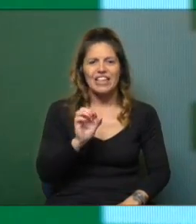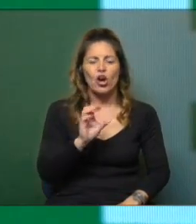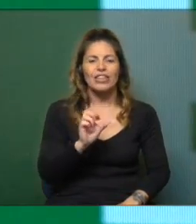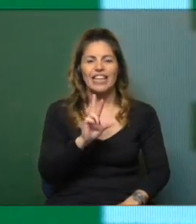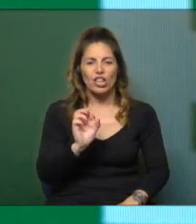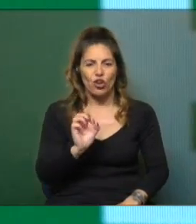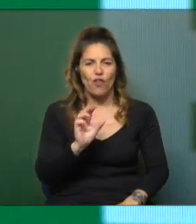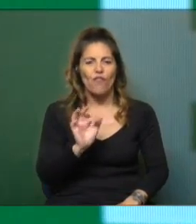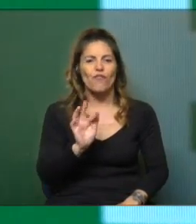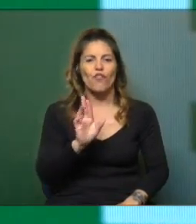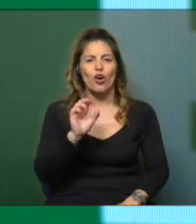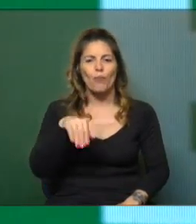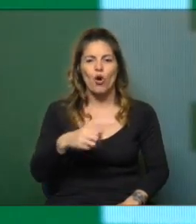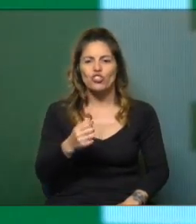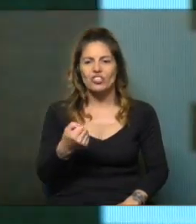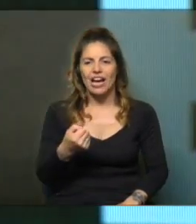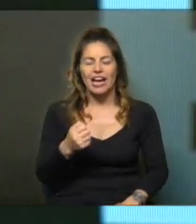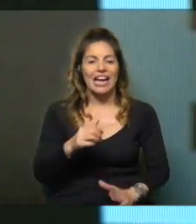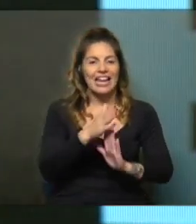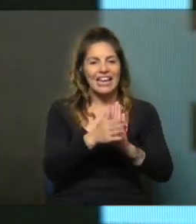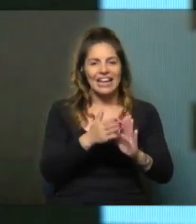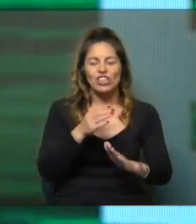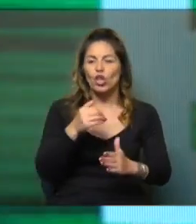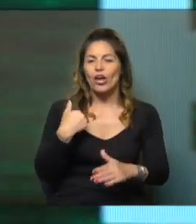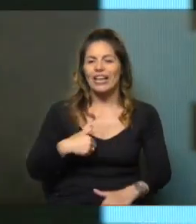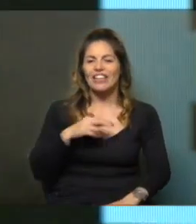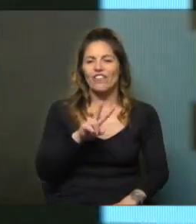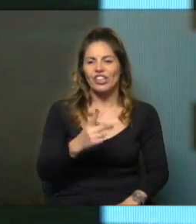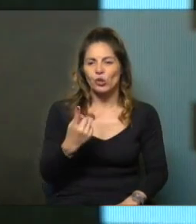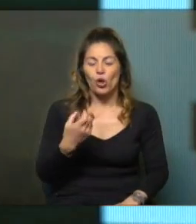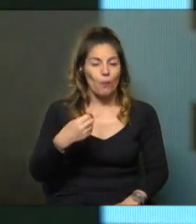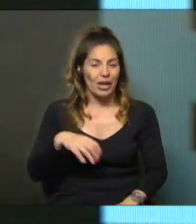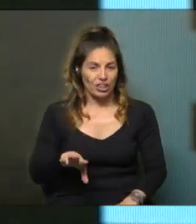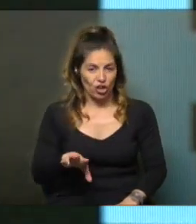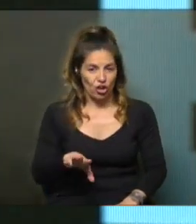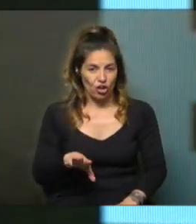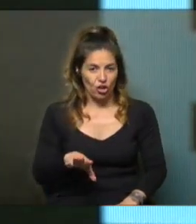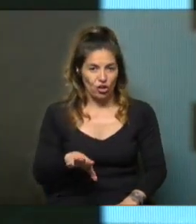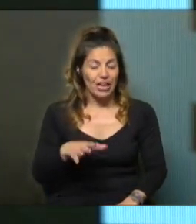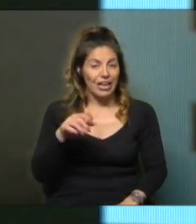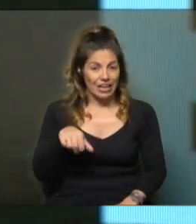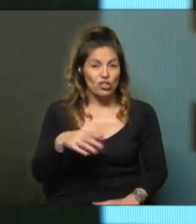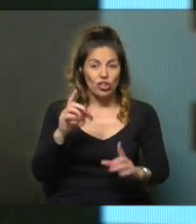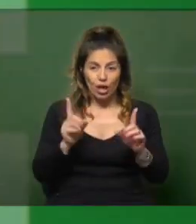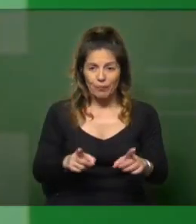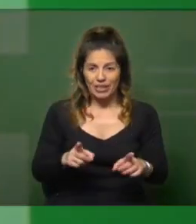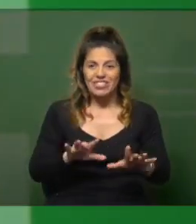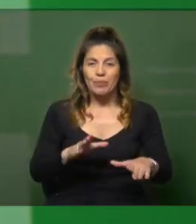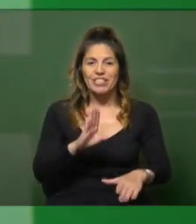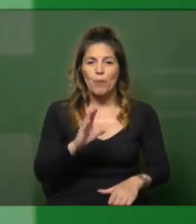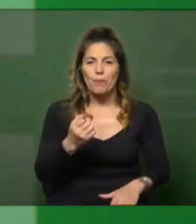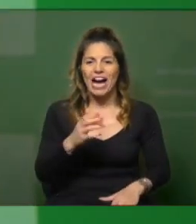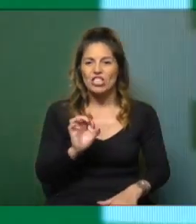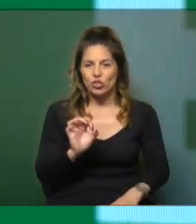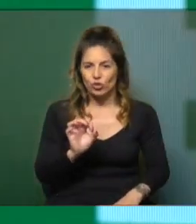formosa en todo el resto de la Argentina 21 distritos más Perdió o sea que eso creo que tamb se parece Más al espaso que a la primera